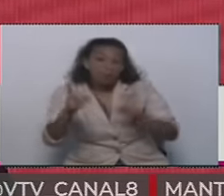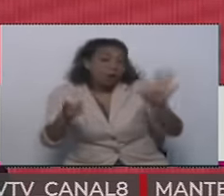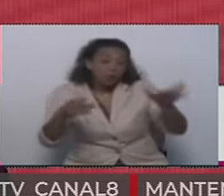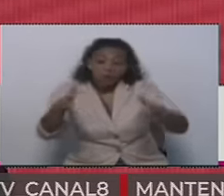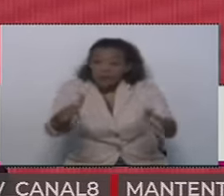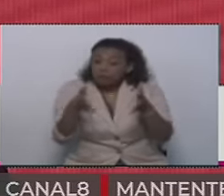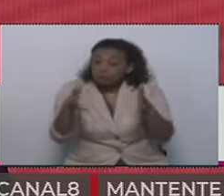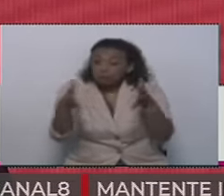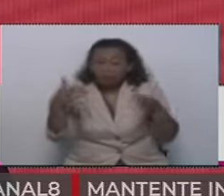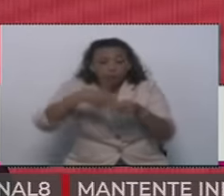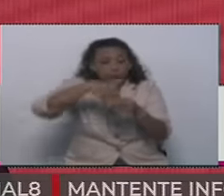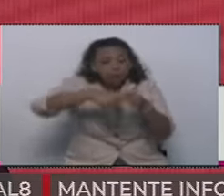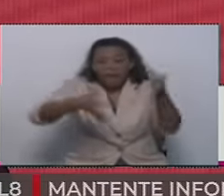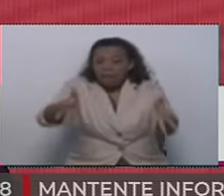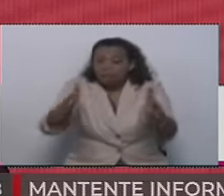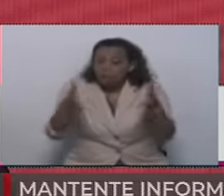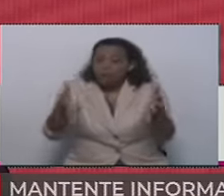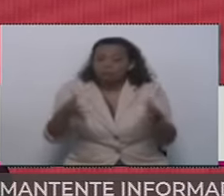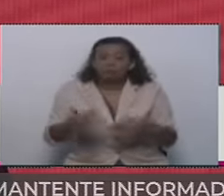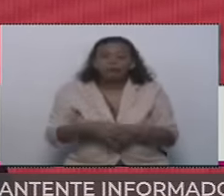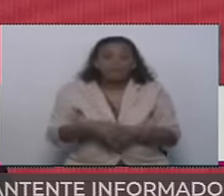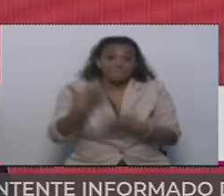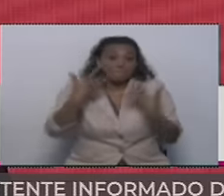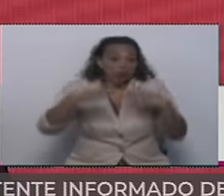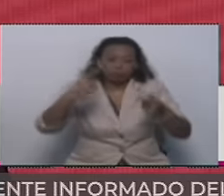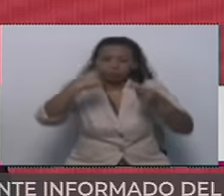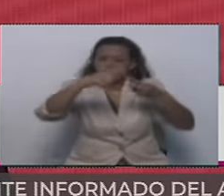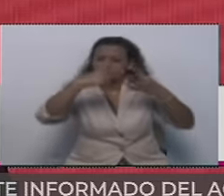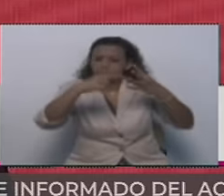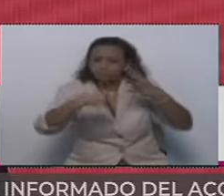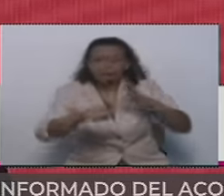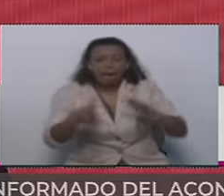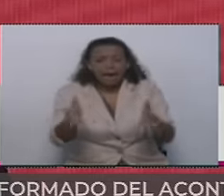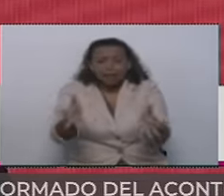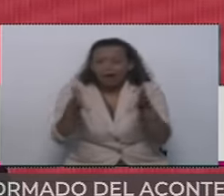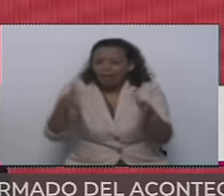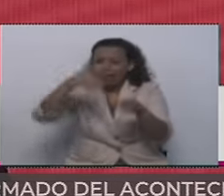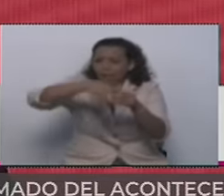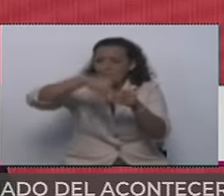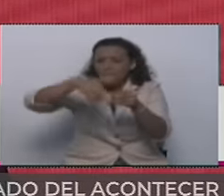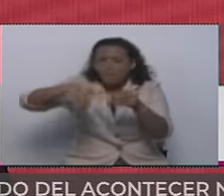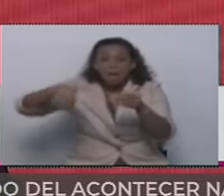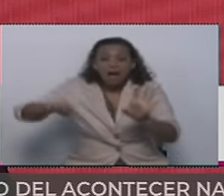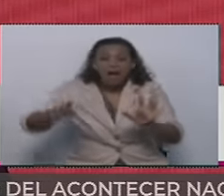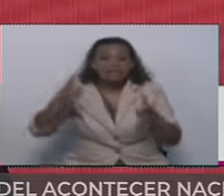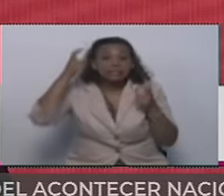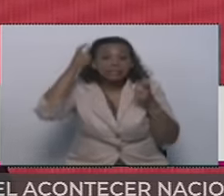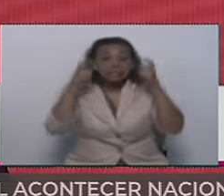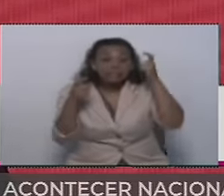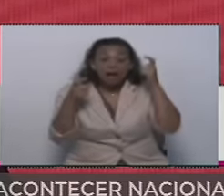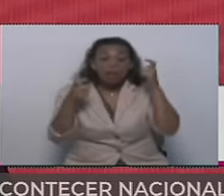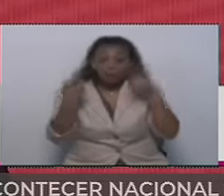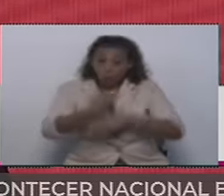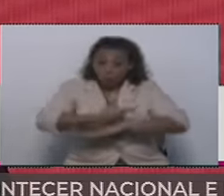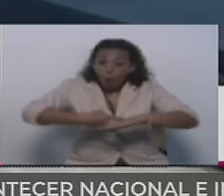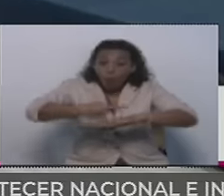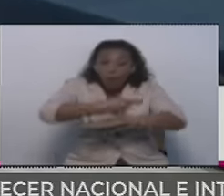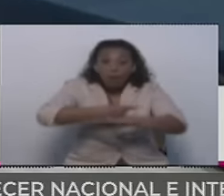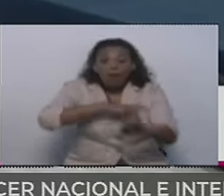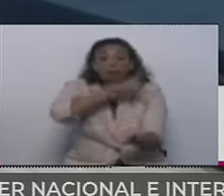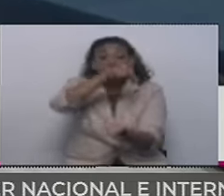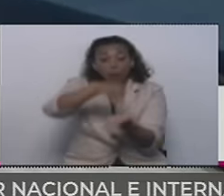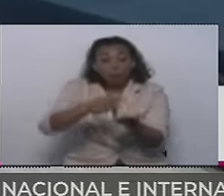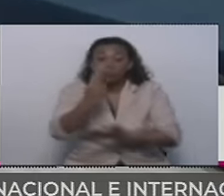1, 2, 3, 4, 5, 6, 7 elecciones, pero de manera grandiosa, siendo Chávez un gobernante que llegó a